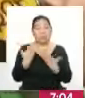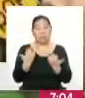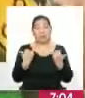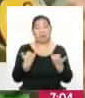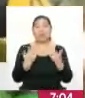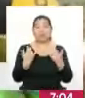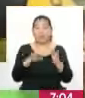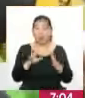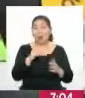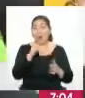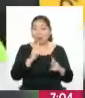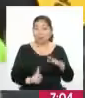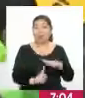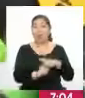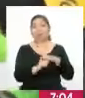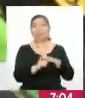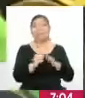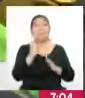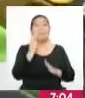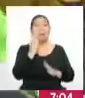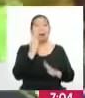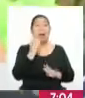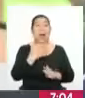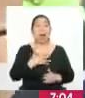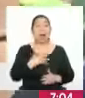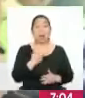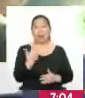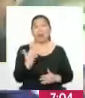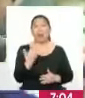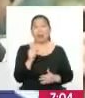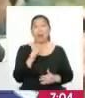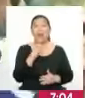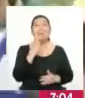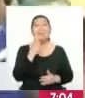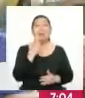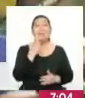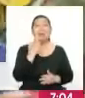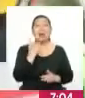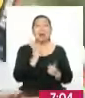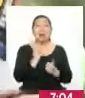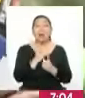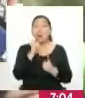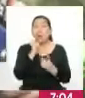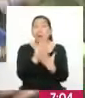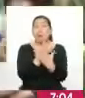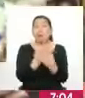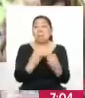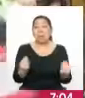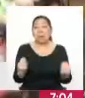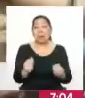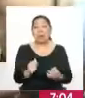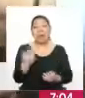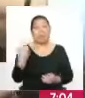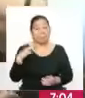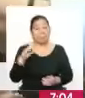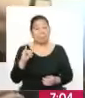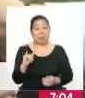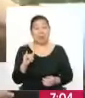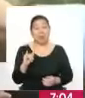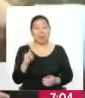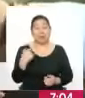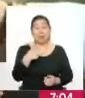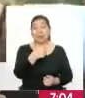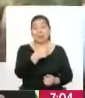ha aparecido esta joven madre de 30 años que se reportó como desaparecida el miércoles de